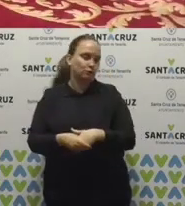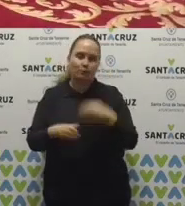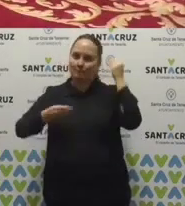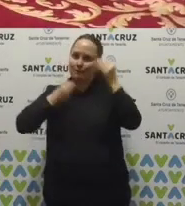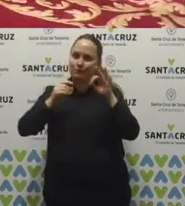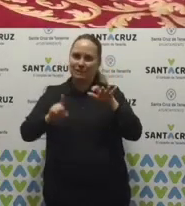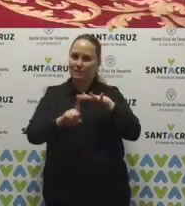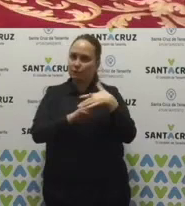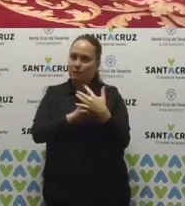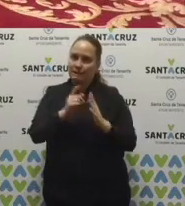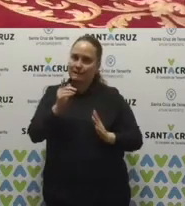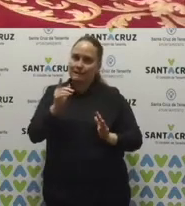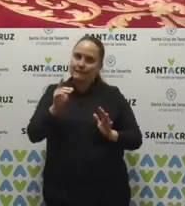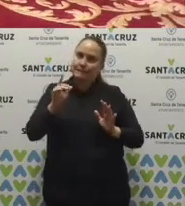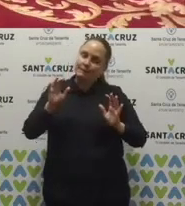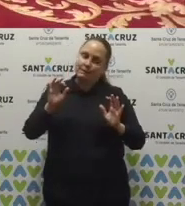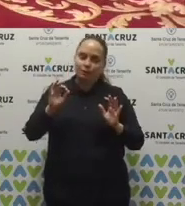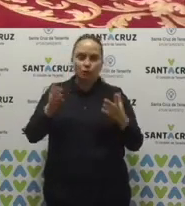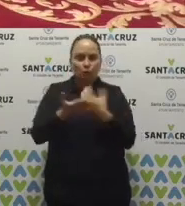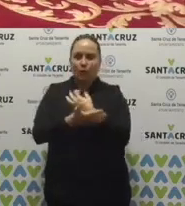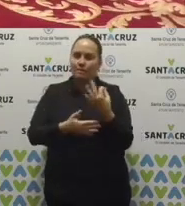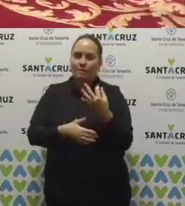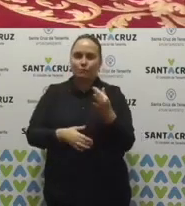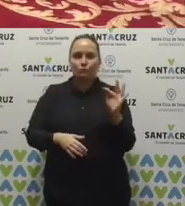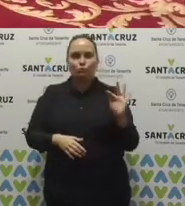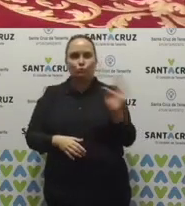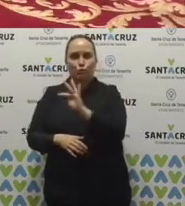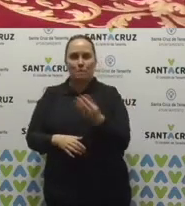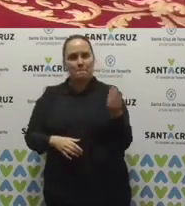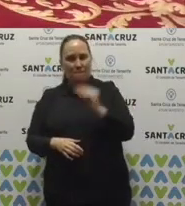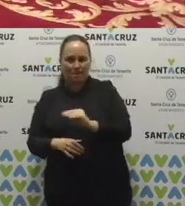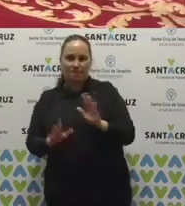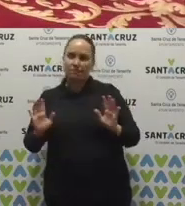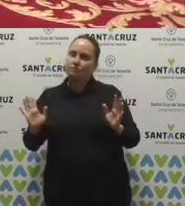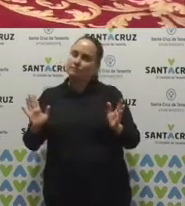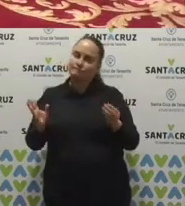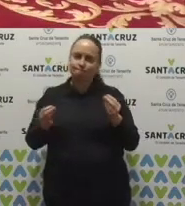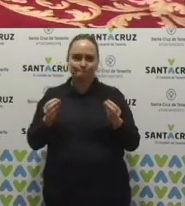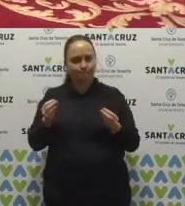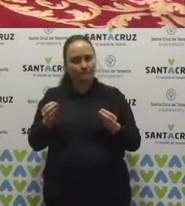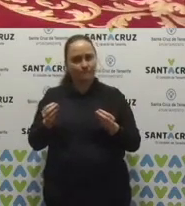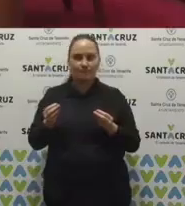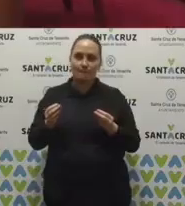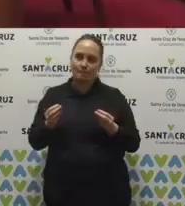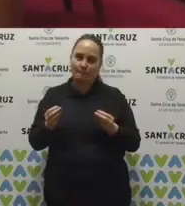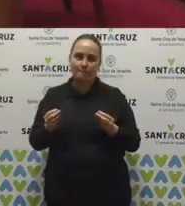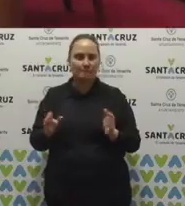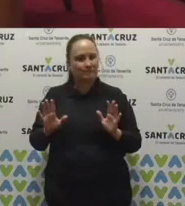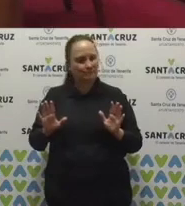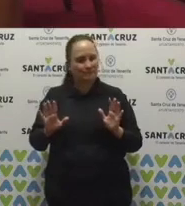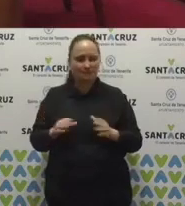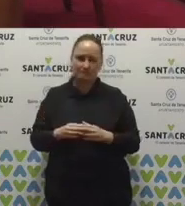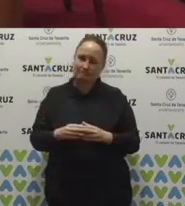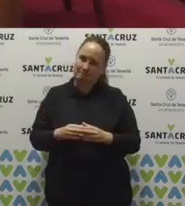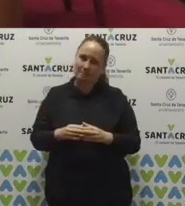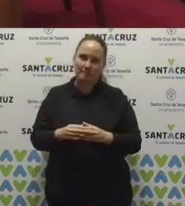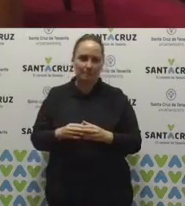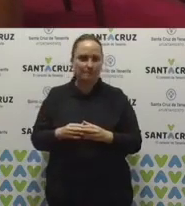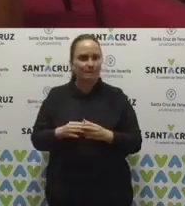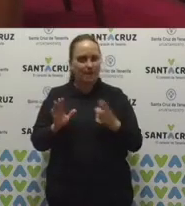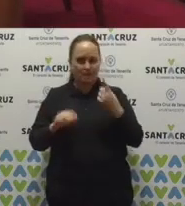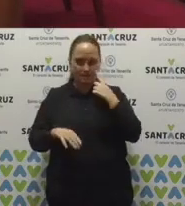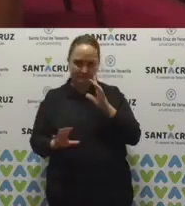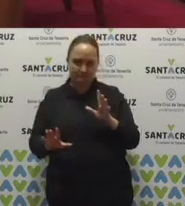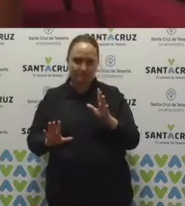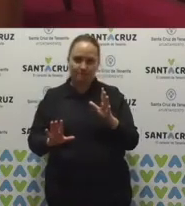me da la sensación de manera que vamos a que doña y aisha hable